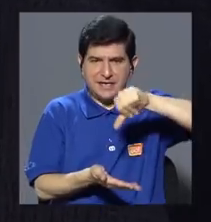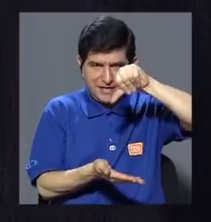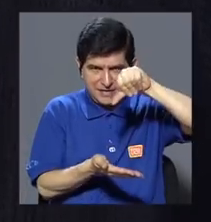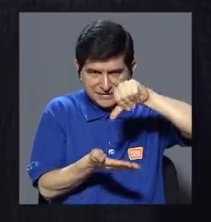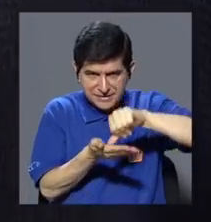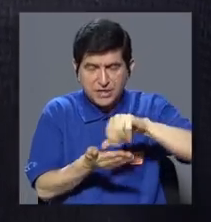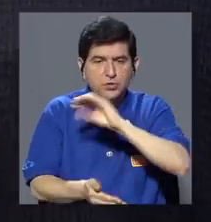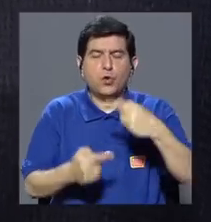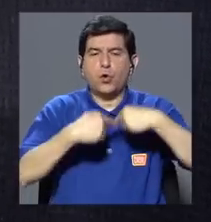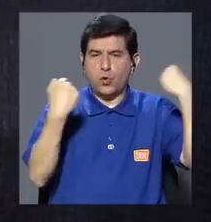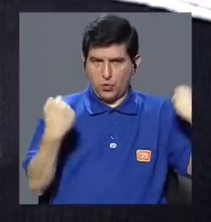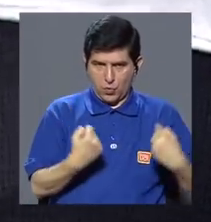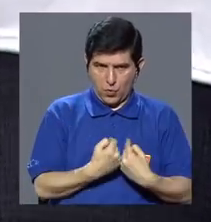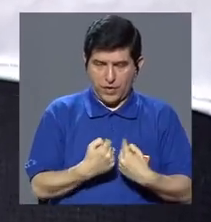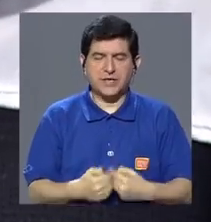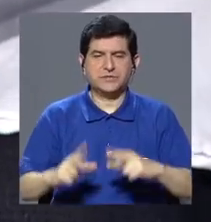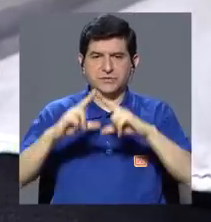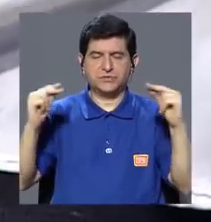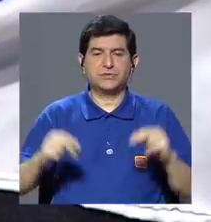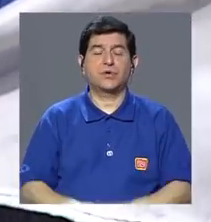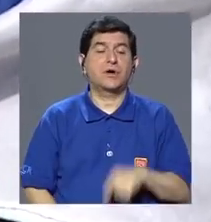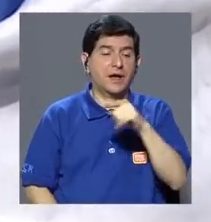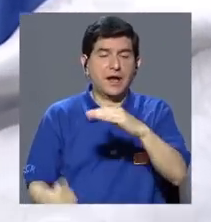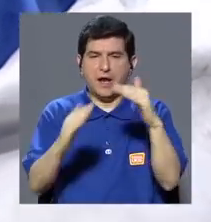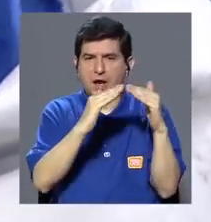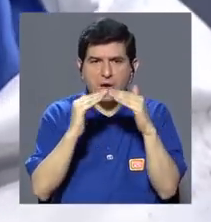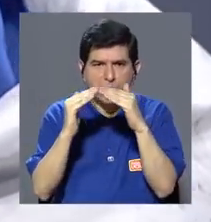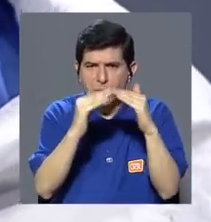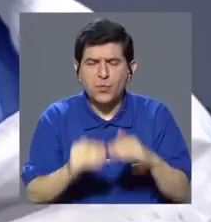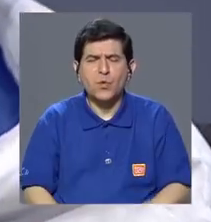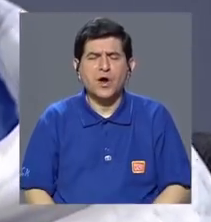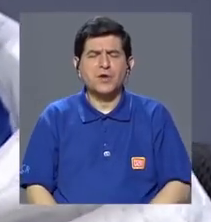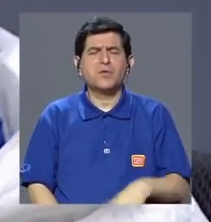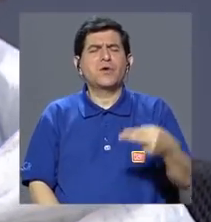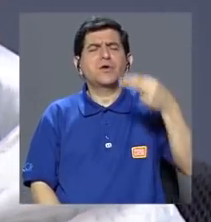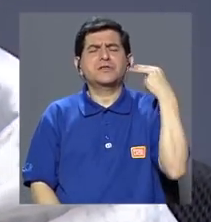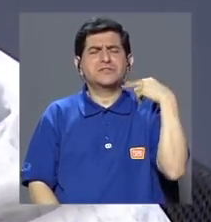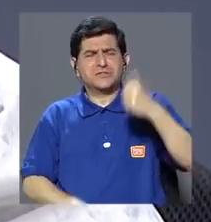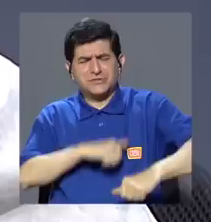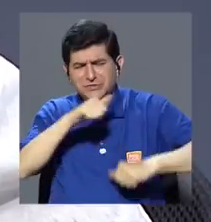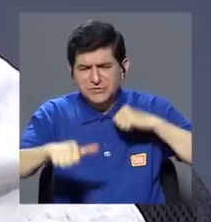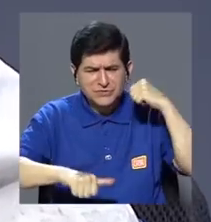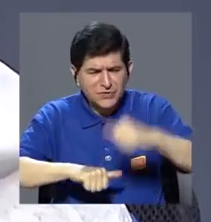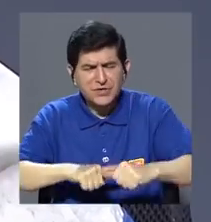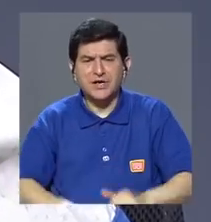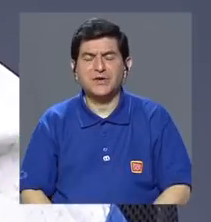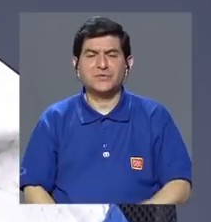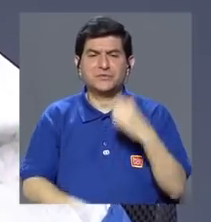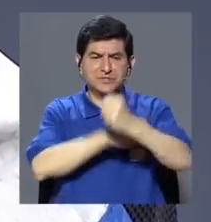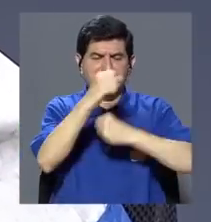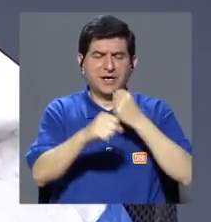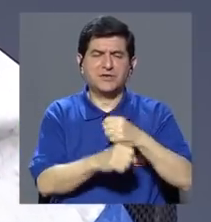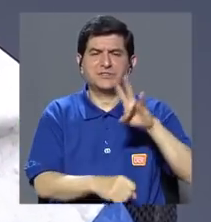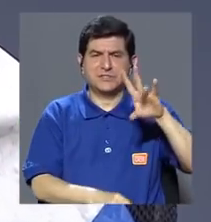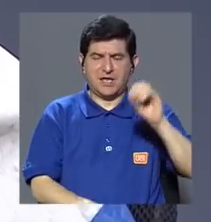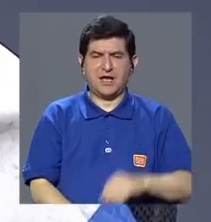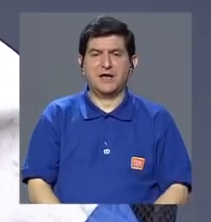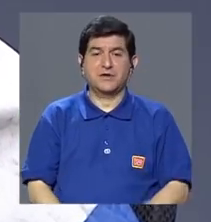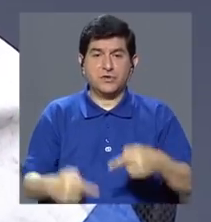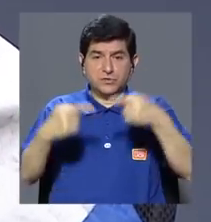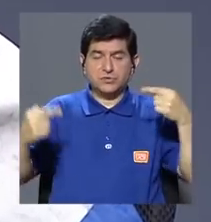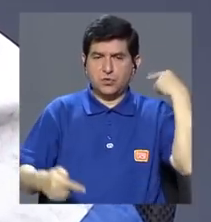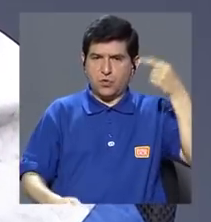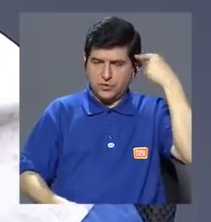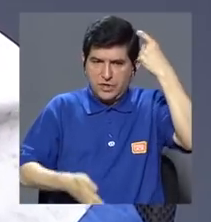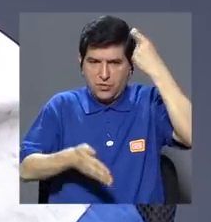es un pueblo histórico aguerrido que luchó anteriormente en los años 70 contra la dictadura